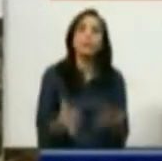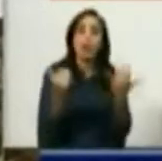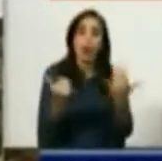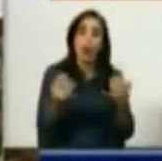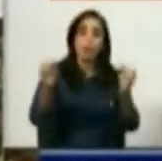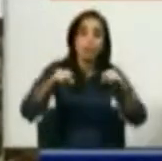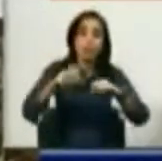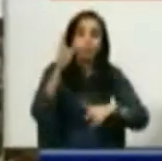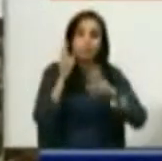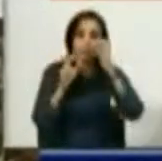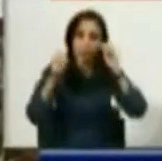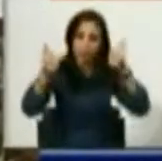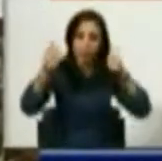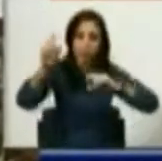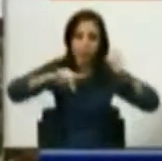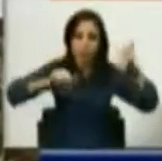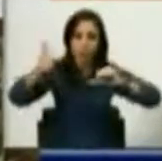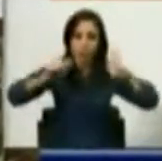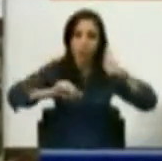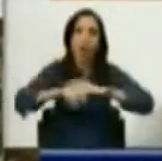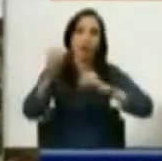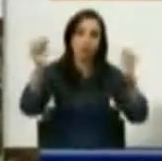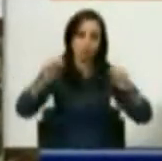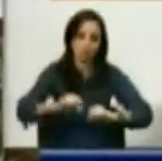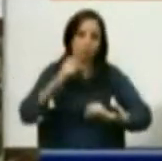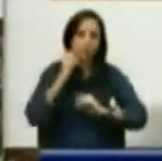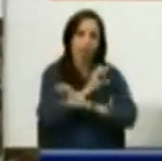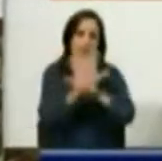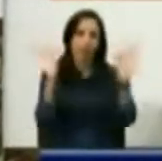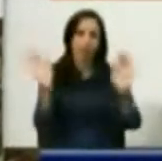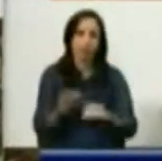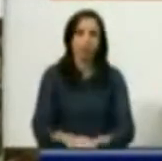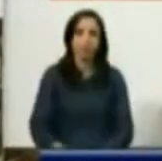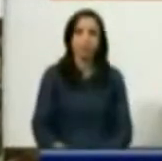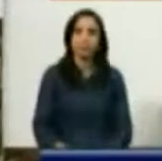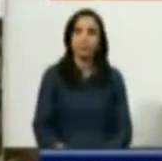ahora a viste Ahora sí se escucha